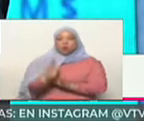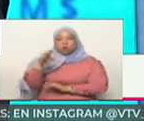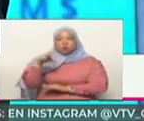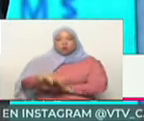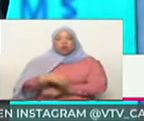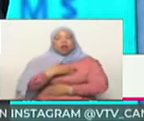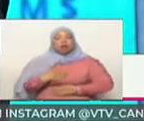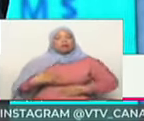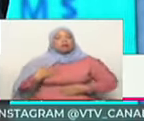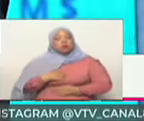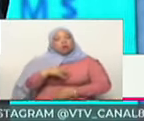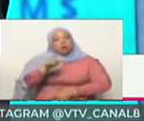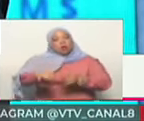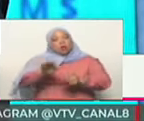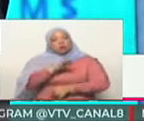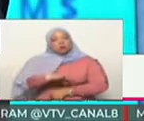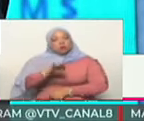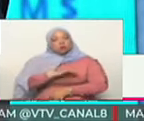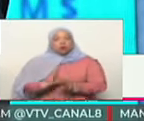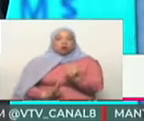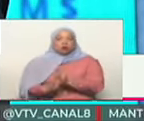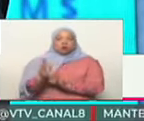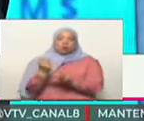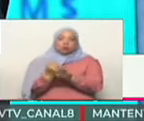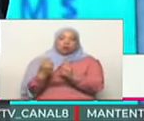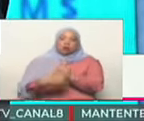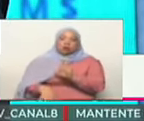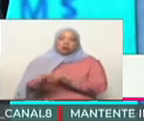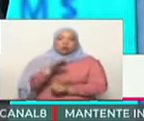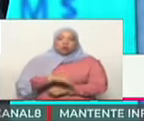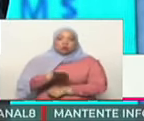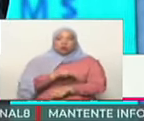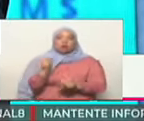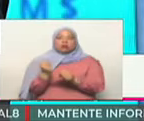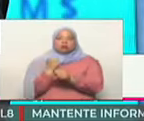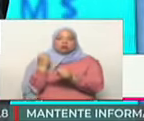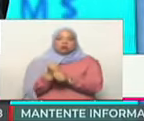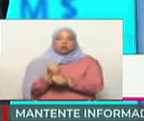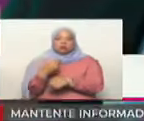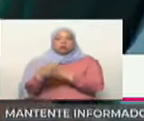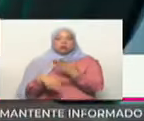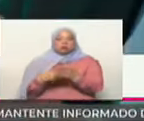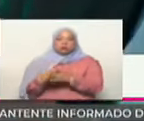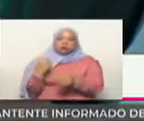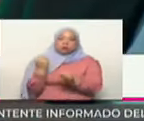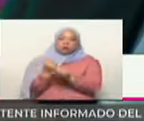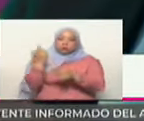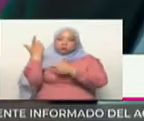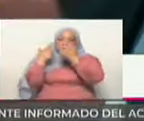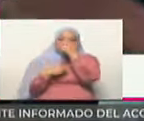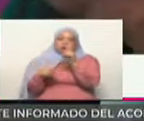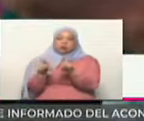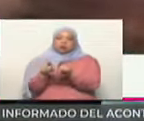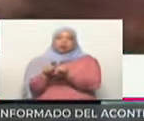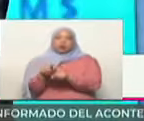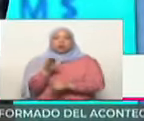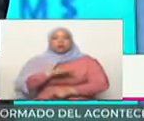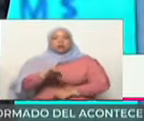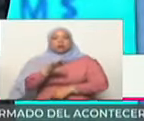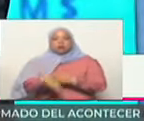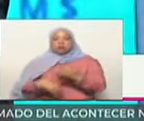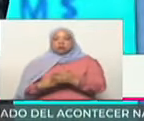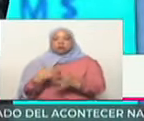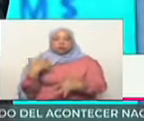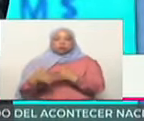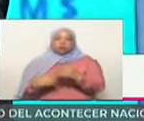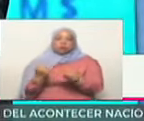de bienestar social, la recuperación de los derechos sociales y laborales que nos dejó el comandante Chávez y que fueron destruidos por los misiles